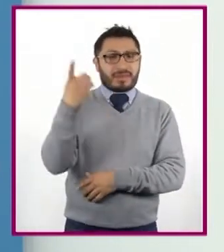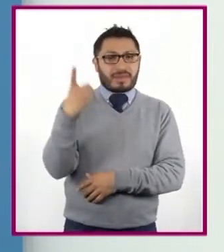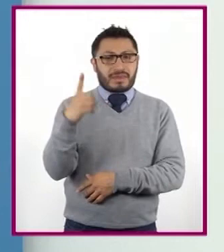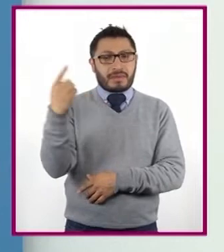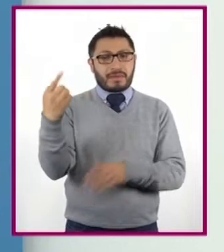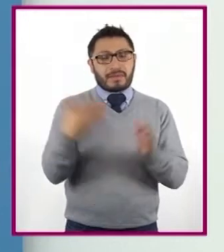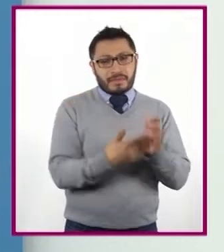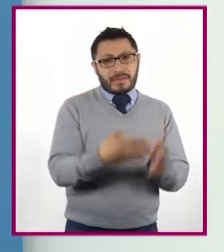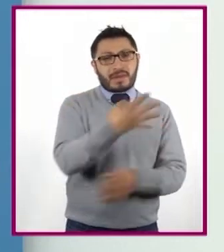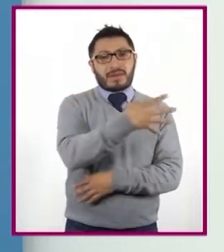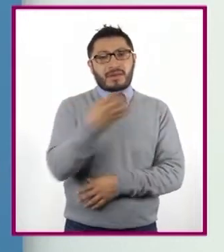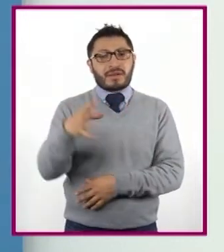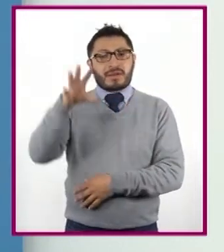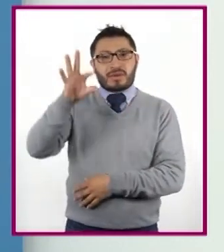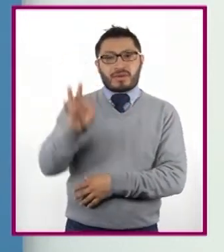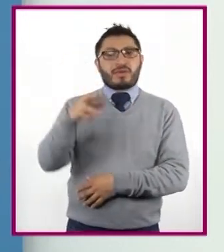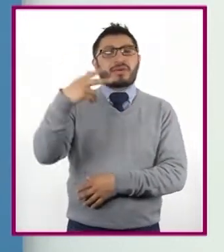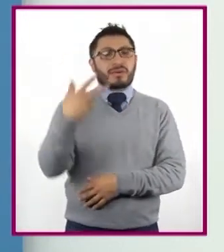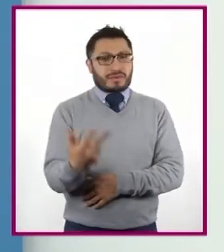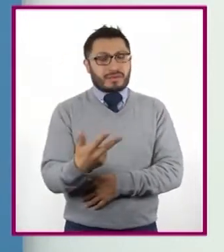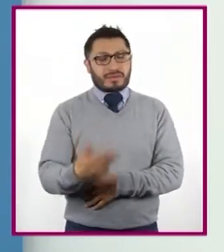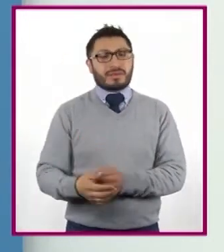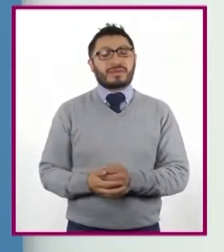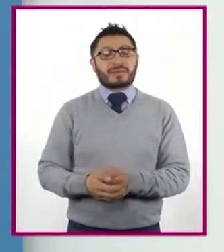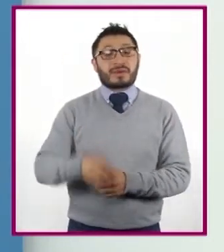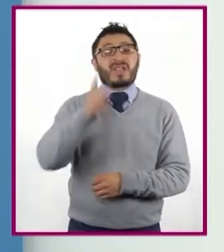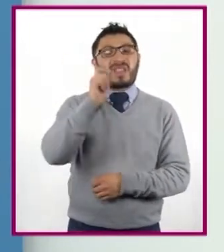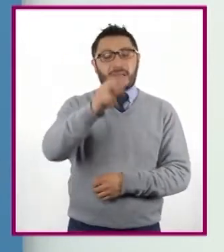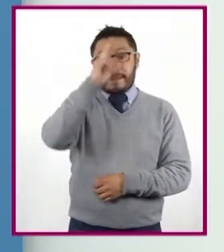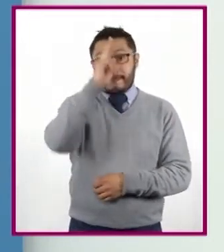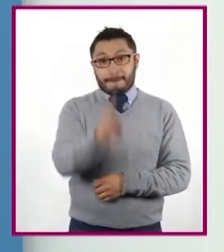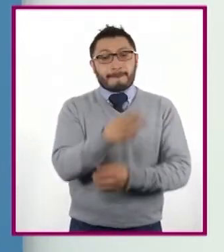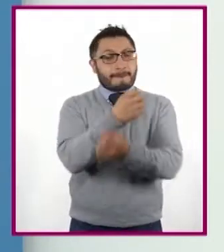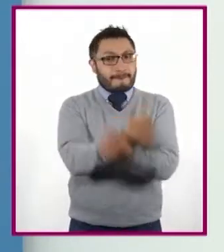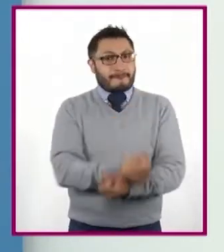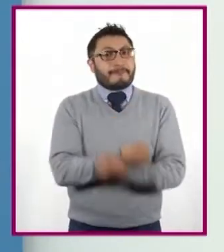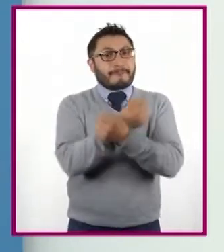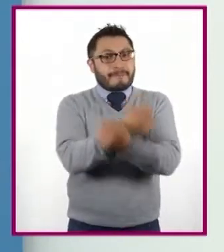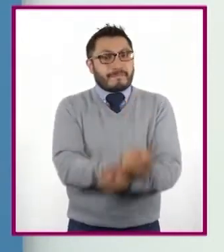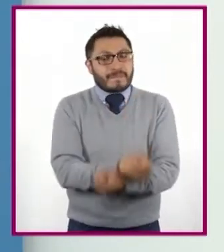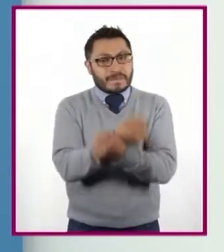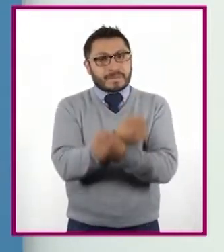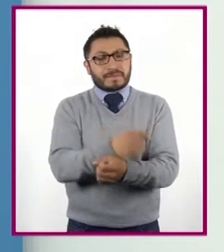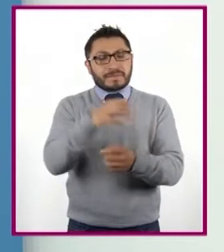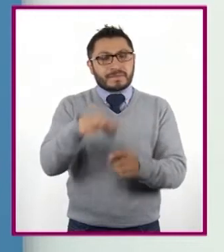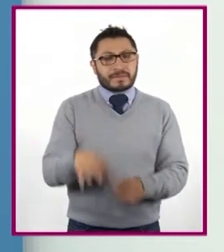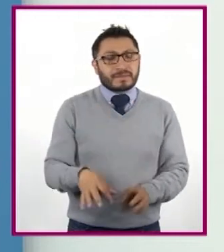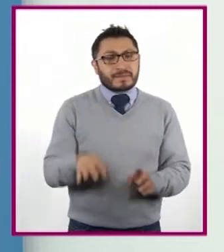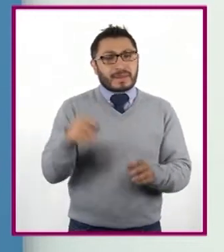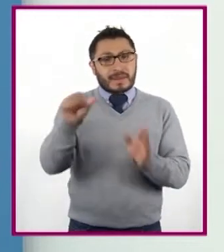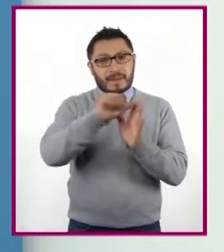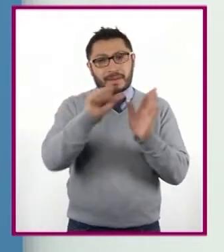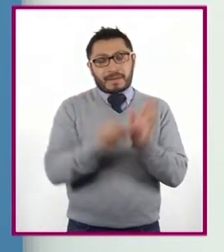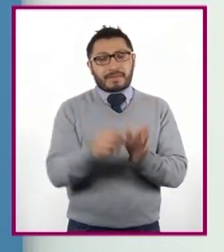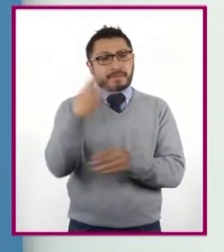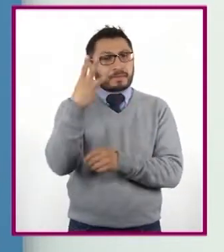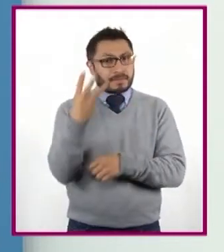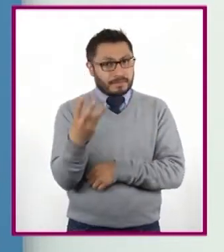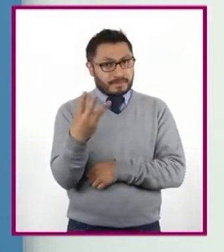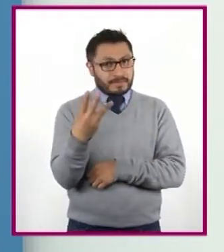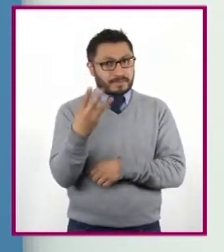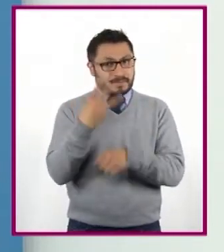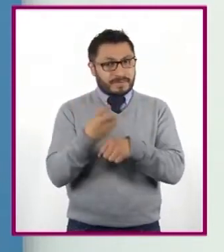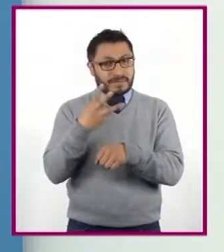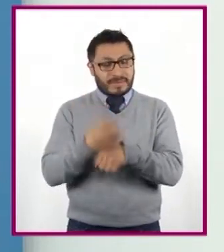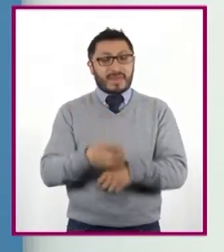de 1948, en la que se prohíbe la esclavitud y destaca en su artículo 3 el derecho a